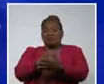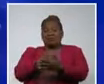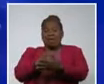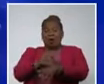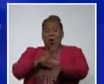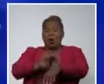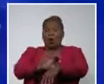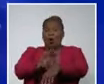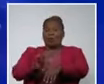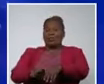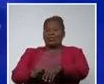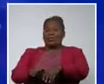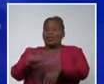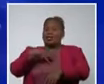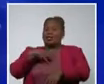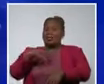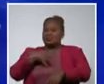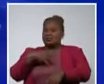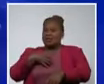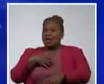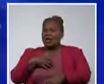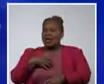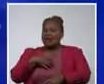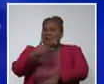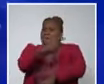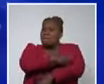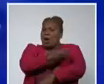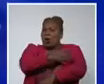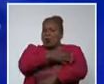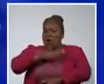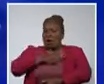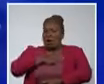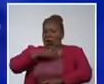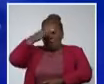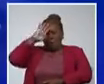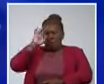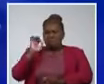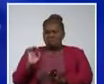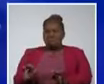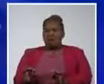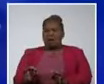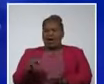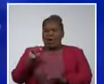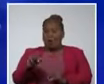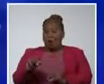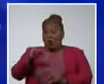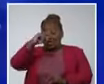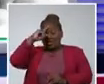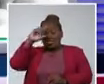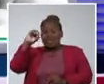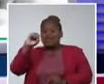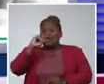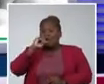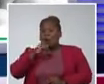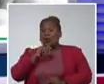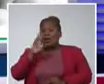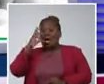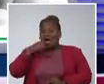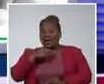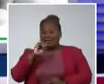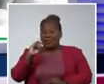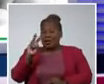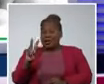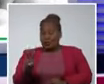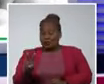tener sus propios candidatos vacunales. Antes lo habían hecho otros medios, de hecho hoy Soberana 02 es tendencia en medios de comunicación,